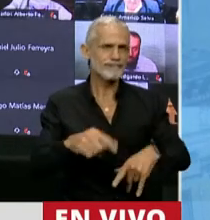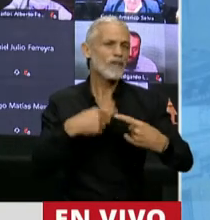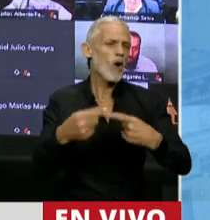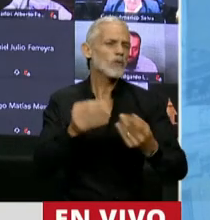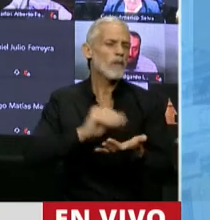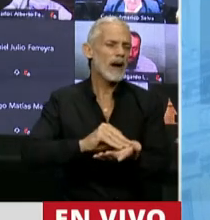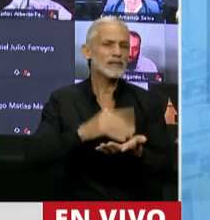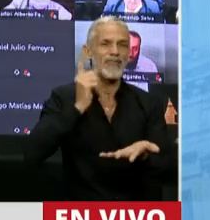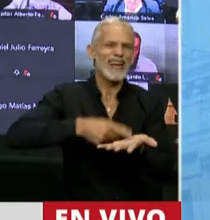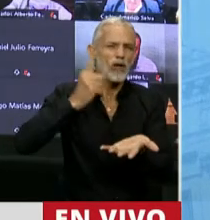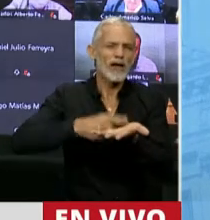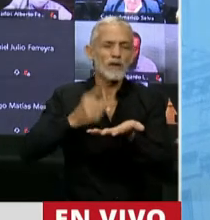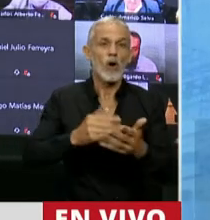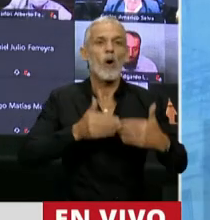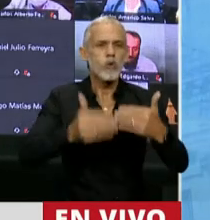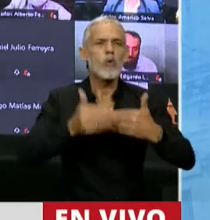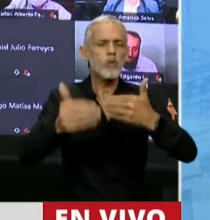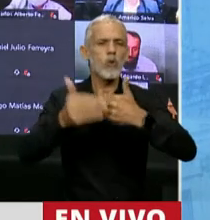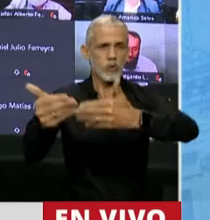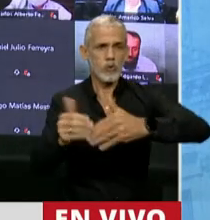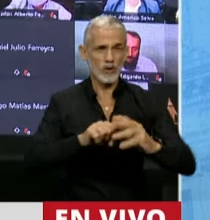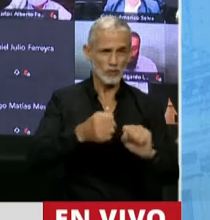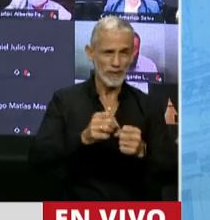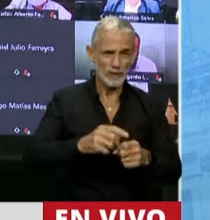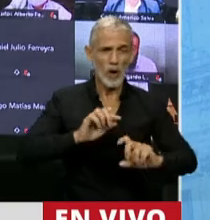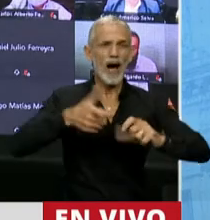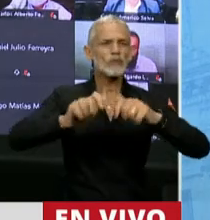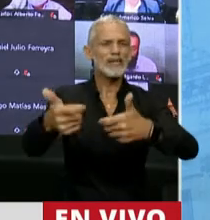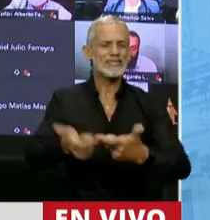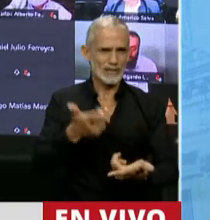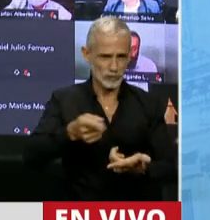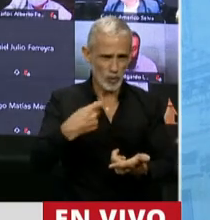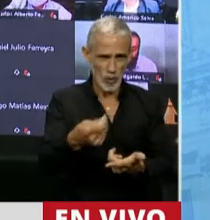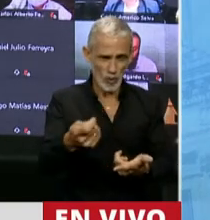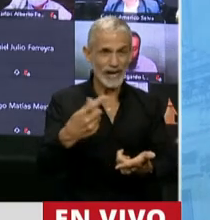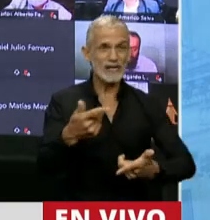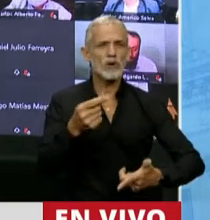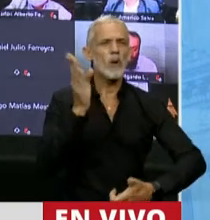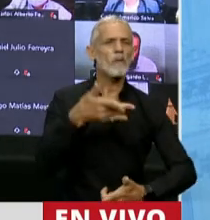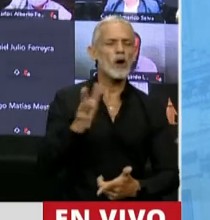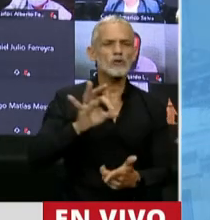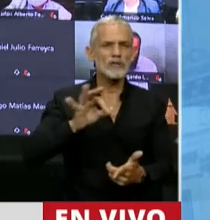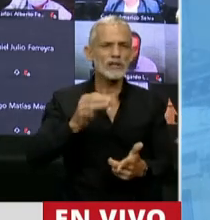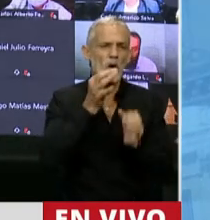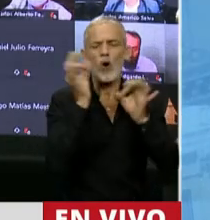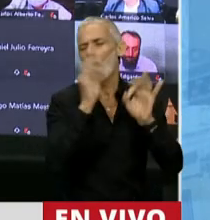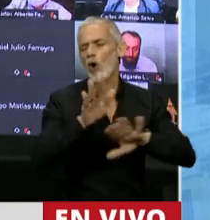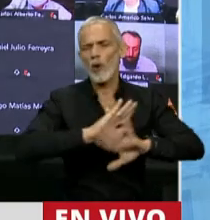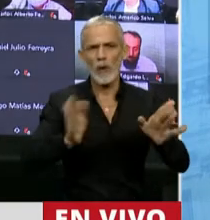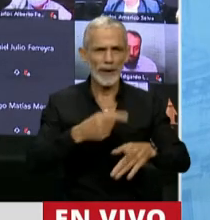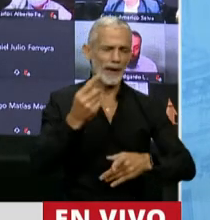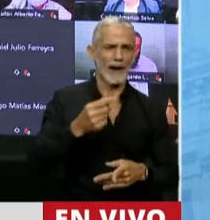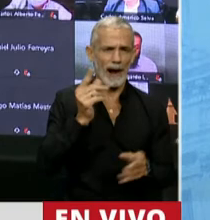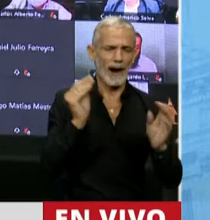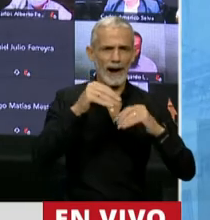los DNU que prorrogan la suspensión de esta movilidad jubilatoria y aplica los porcentajes antojadizos e